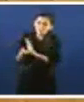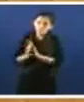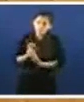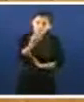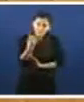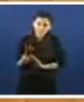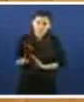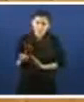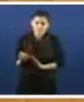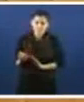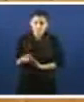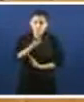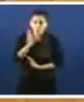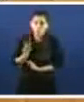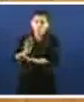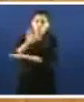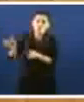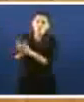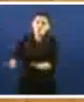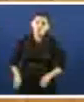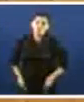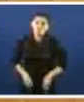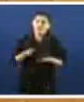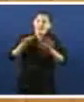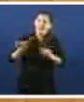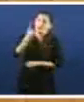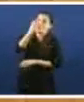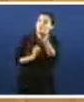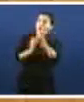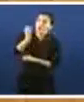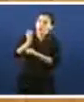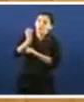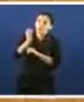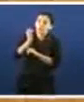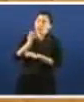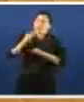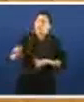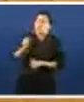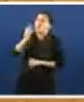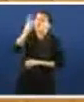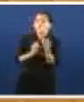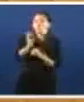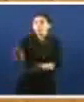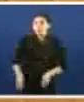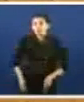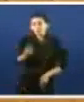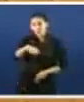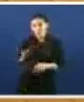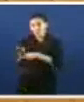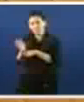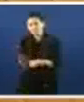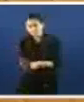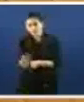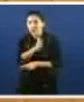por eso porque vostedes non afectan ningún porcento da alegación da alternativa galega queren incluir a posibilidad de